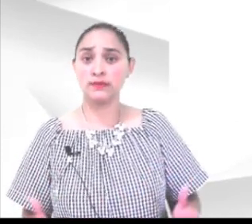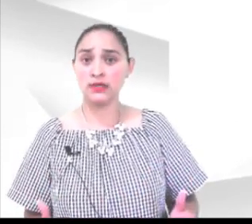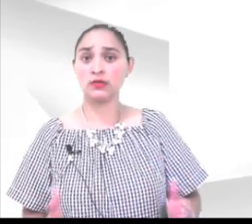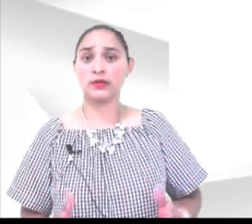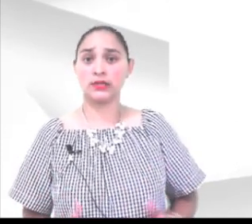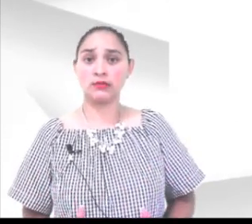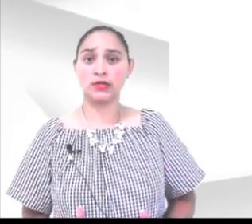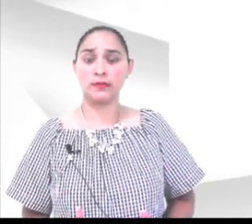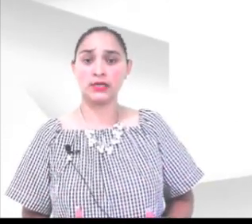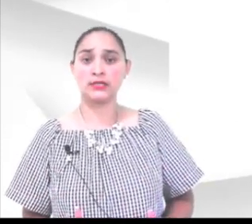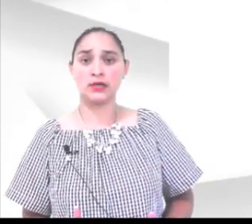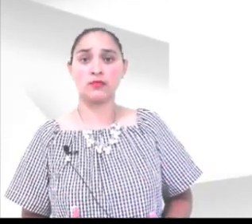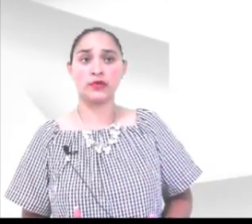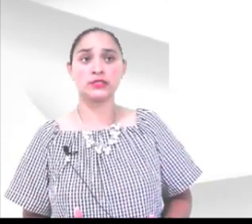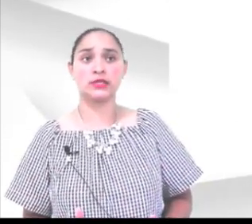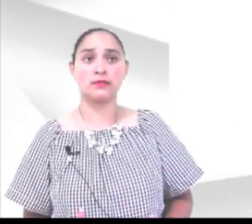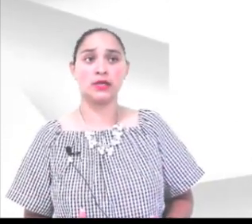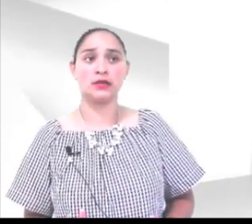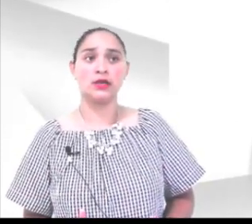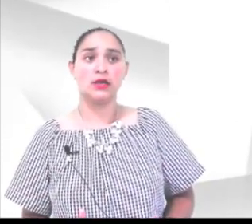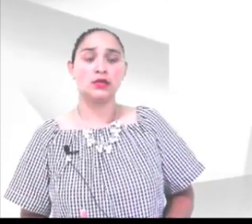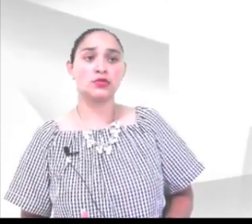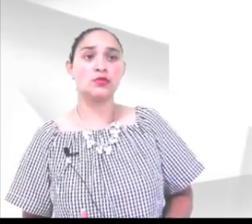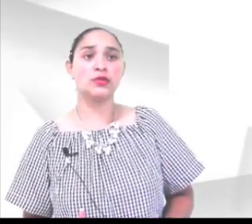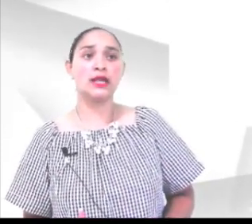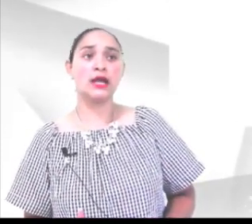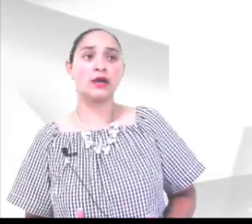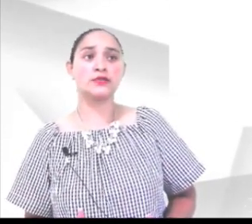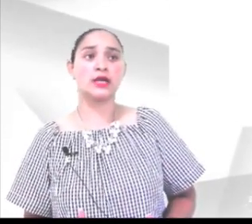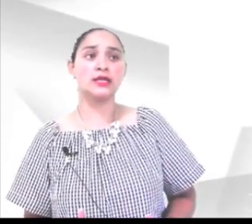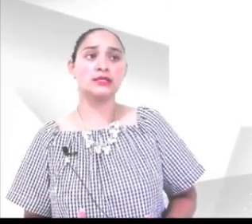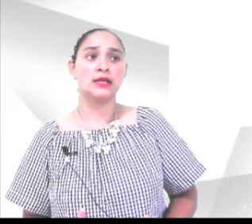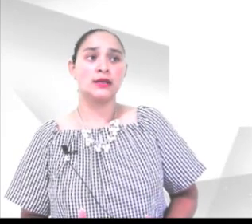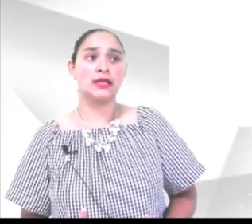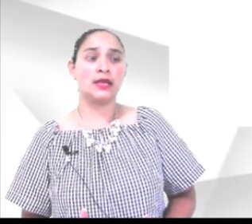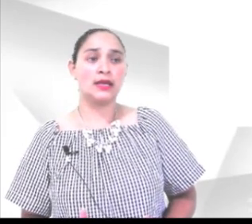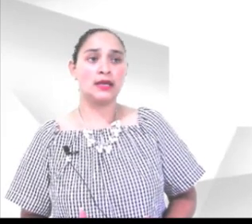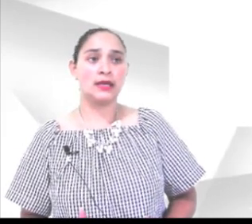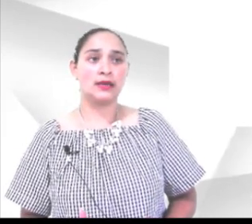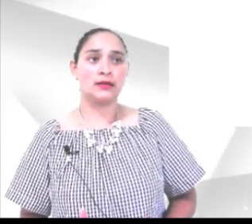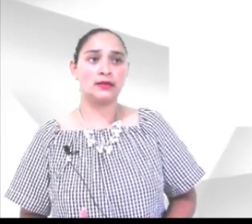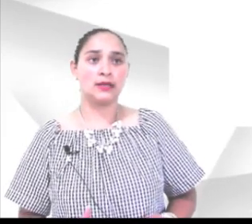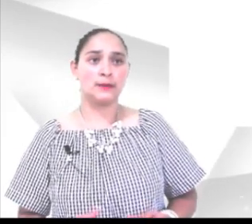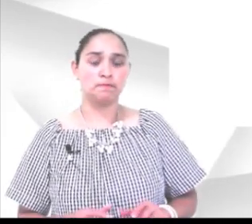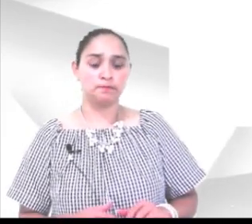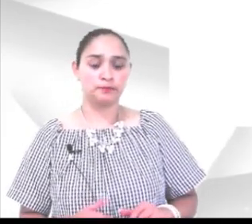hemos vivido, ¿verdad?, una experiencia como esta también. Entonces, una de las causas es que